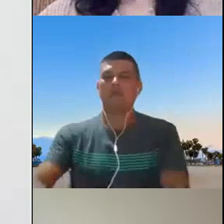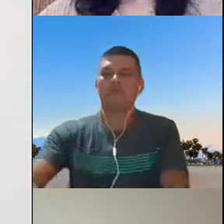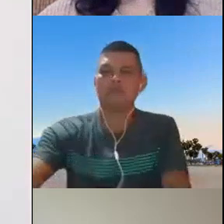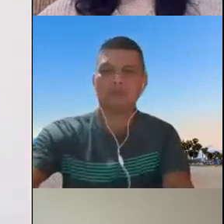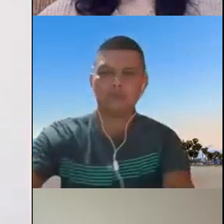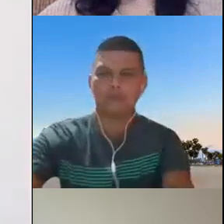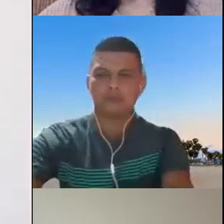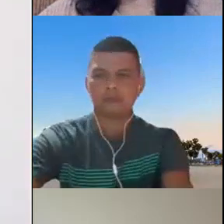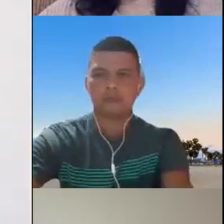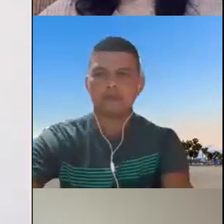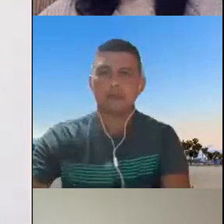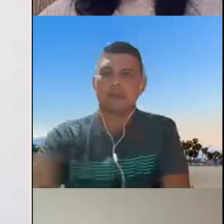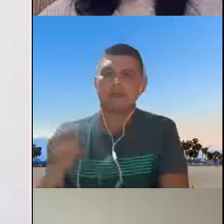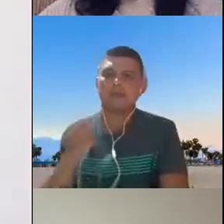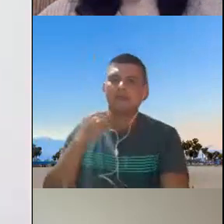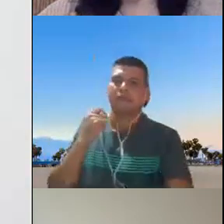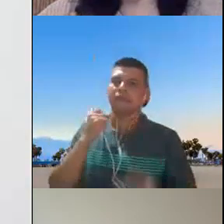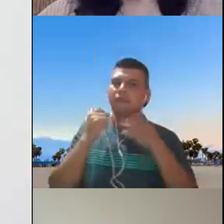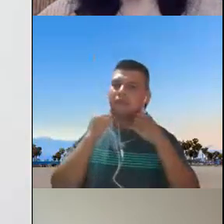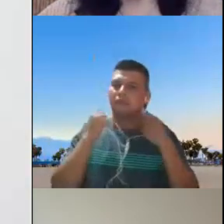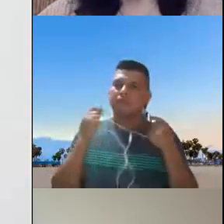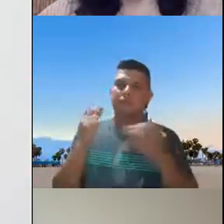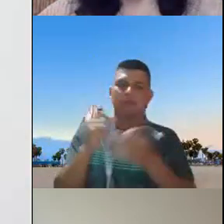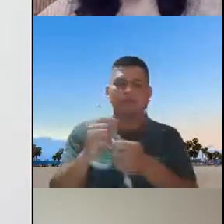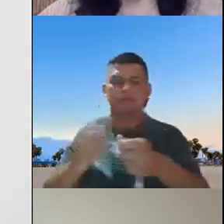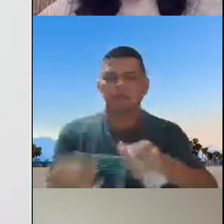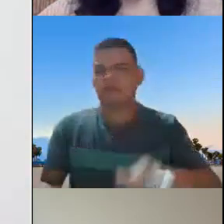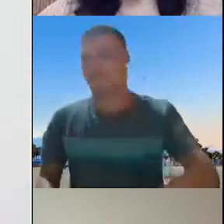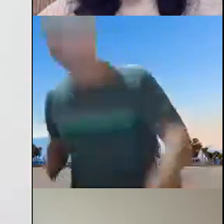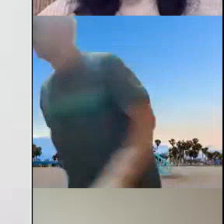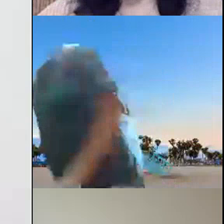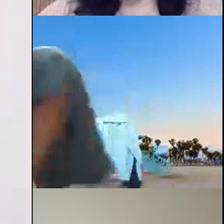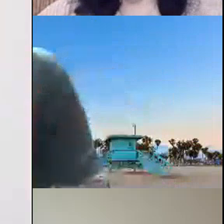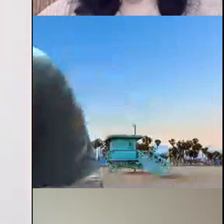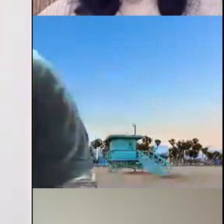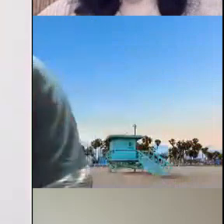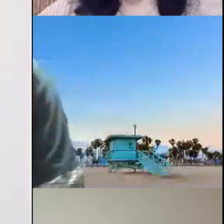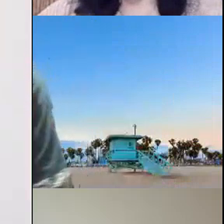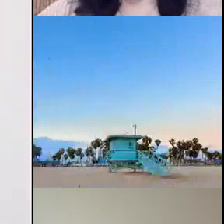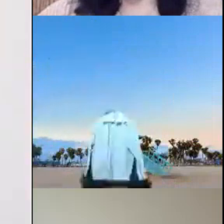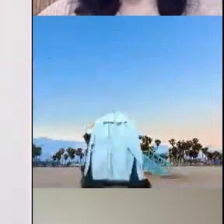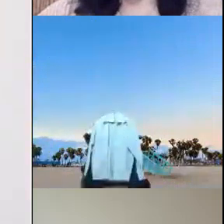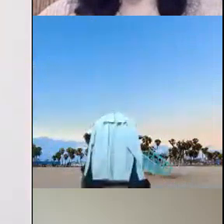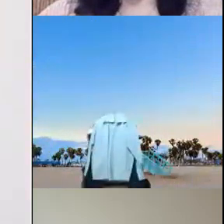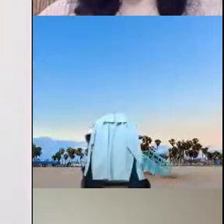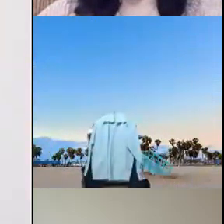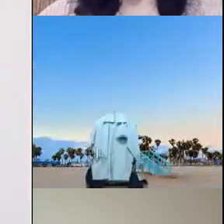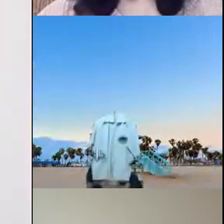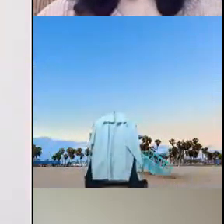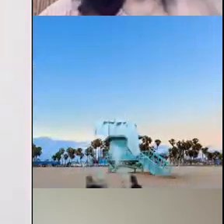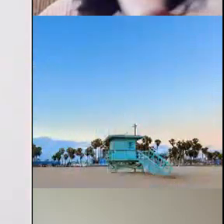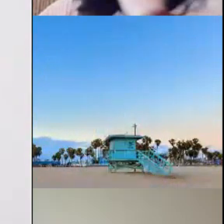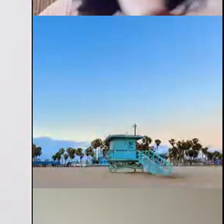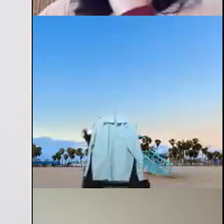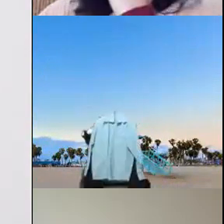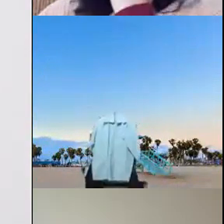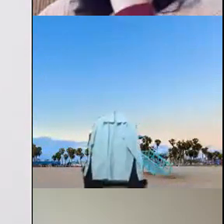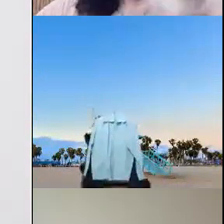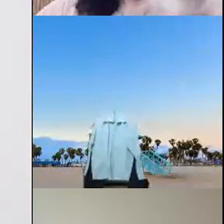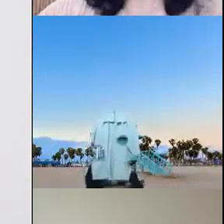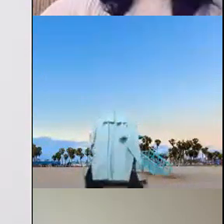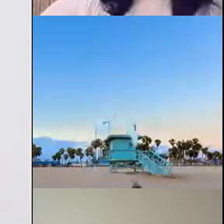fanáticos sería 0 metros por segundo. Más aceleración. ¿Cuánto es el valor de la aceleración? 4 metros